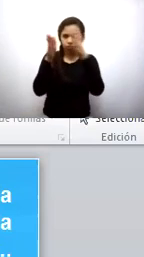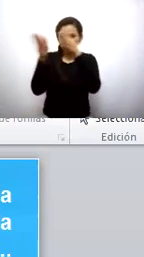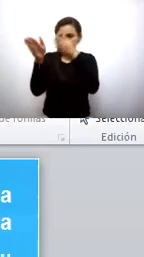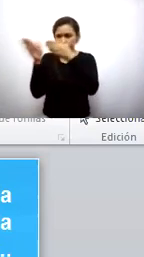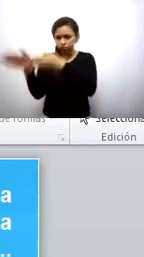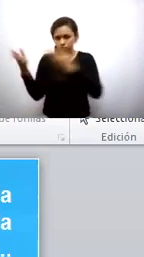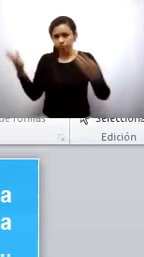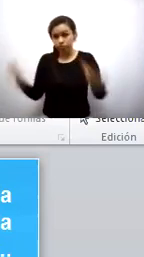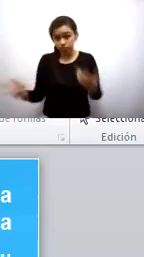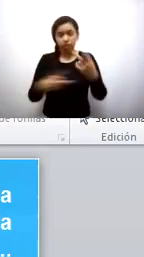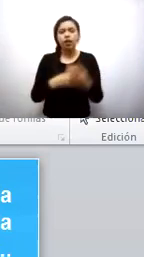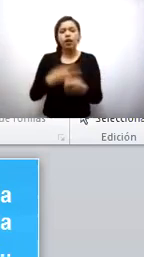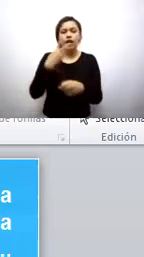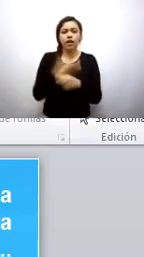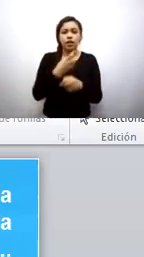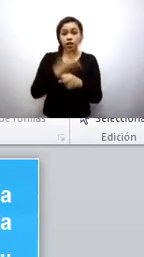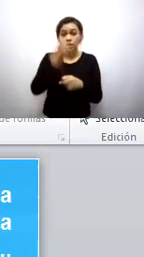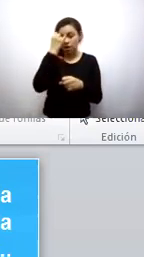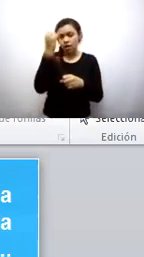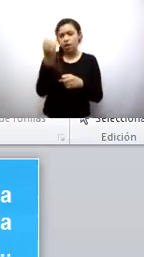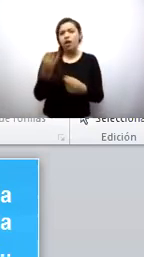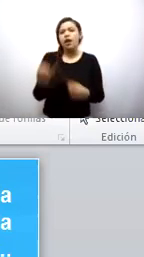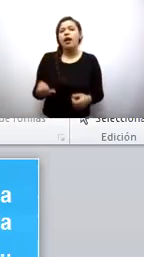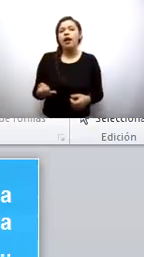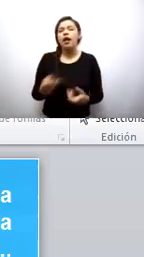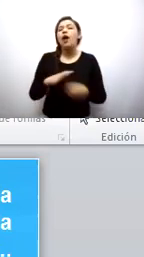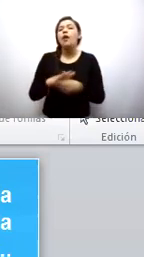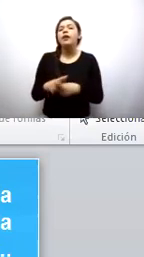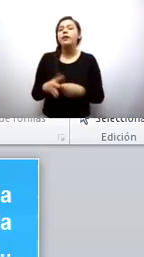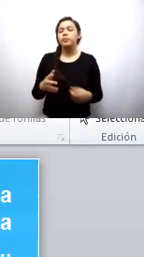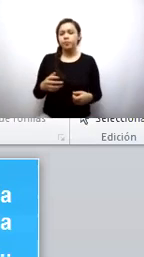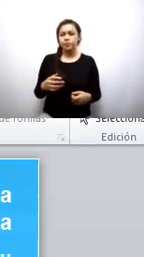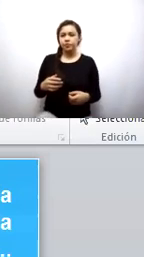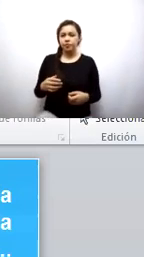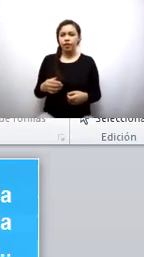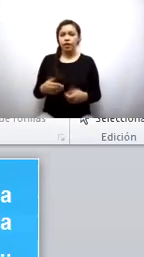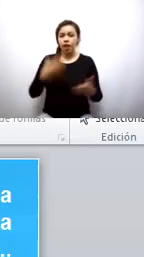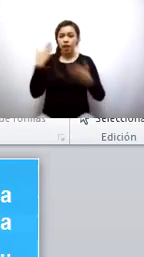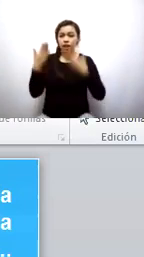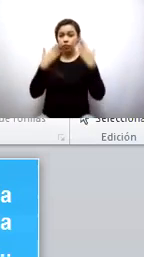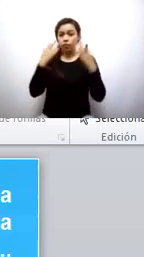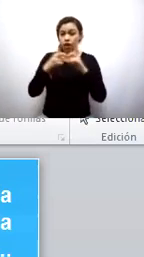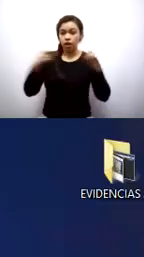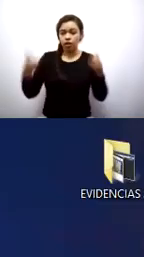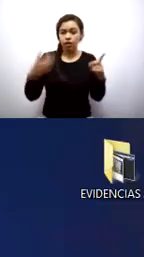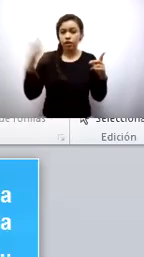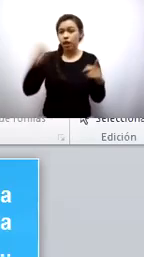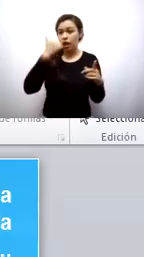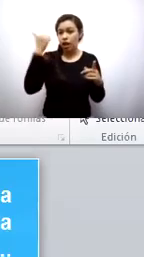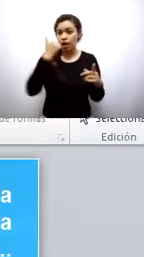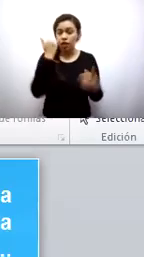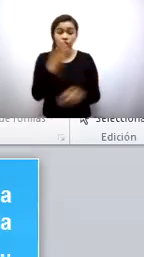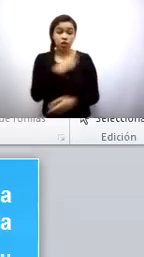segunda idea que se tenía al respecto es que estudiando a distancia, pues el alumno se siente muy